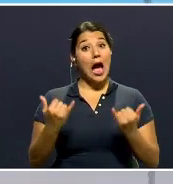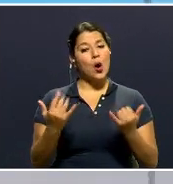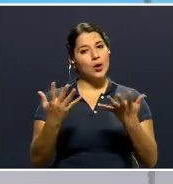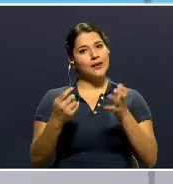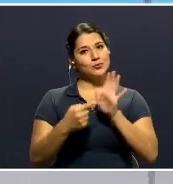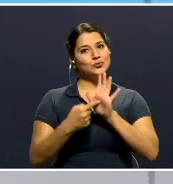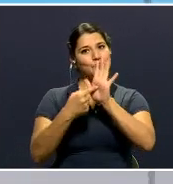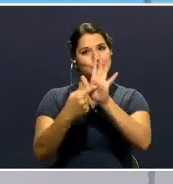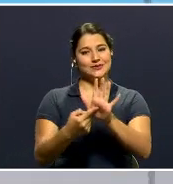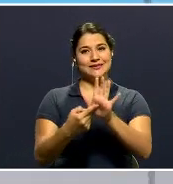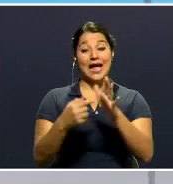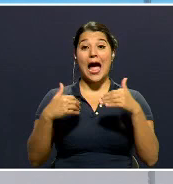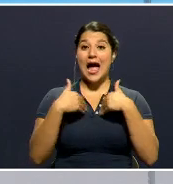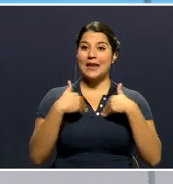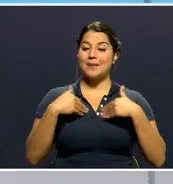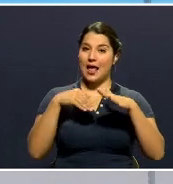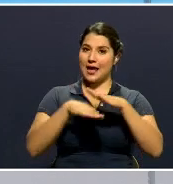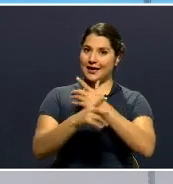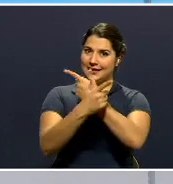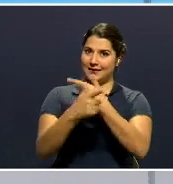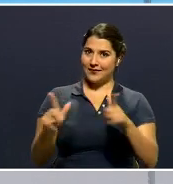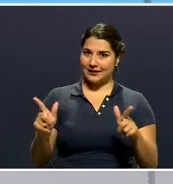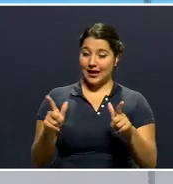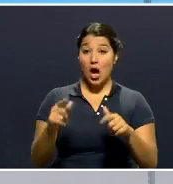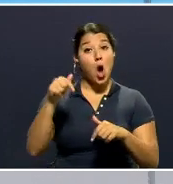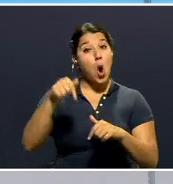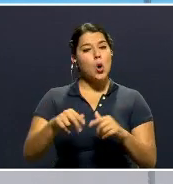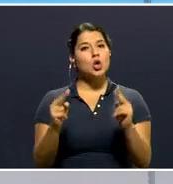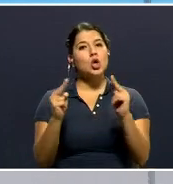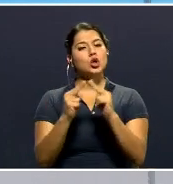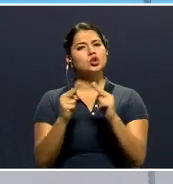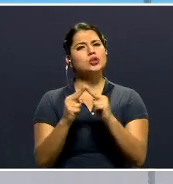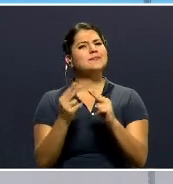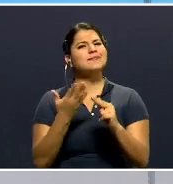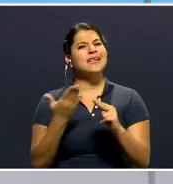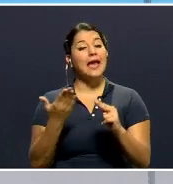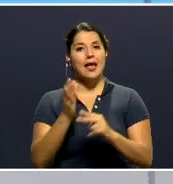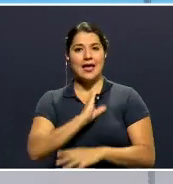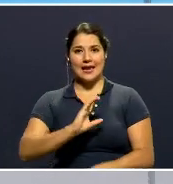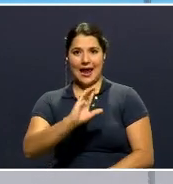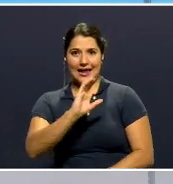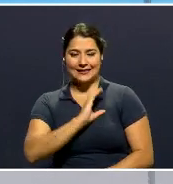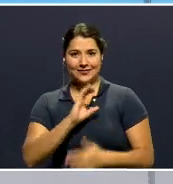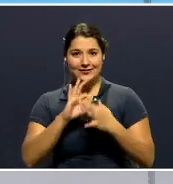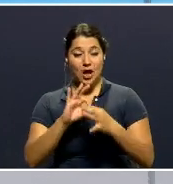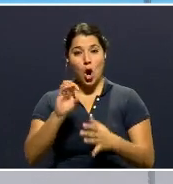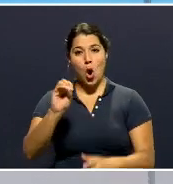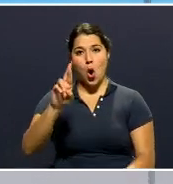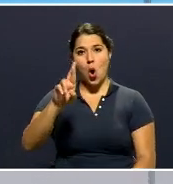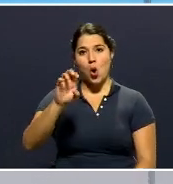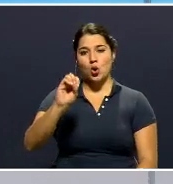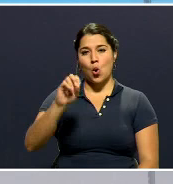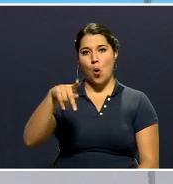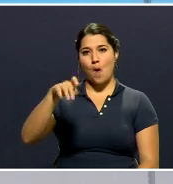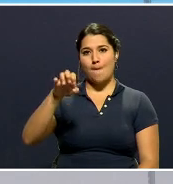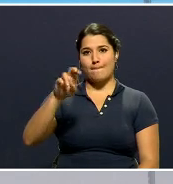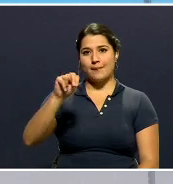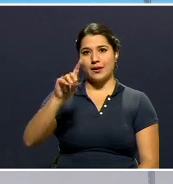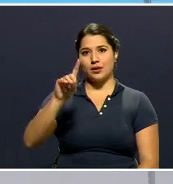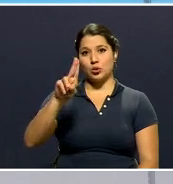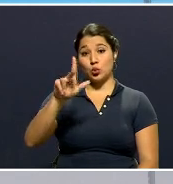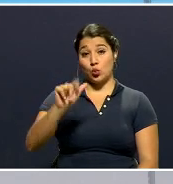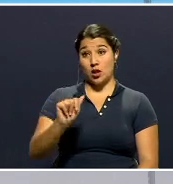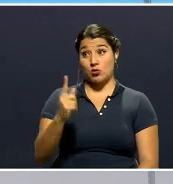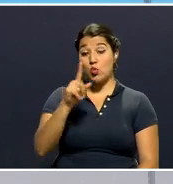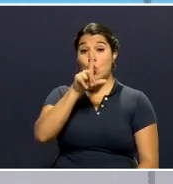presentamos nuestra sección Animales en Libertad. Hoy conoceremos características de la oropéndula, un ave que tiene el nombre